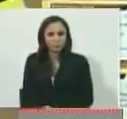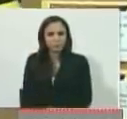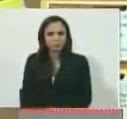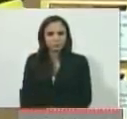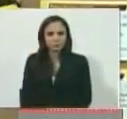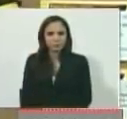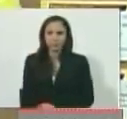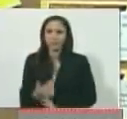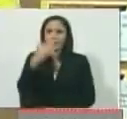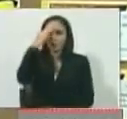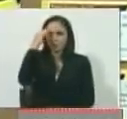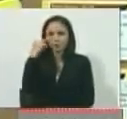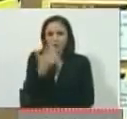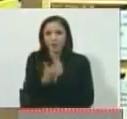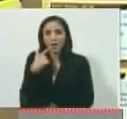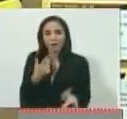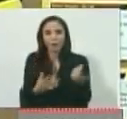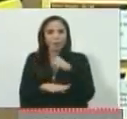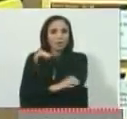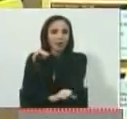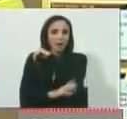Ya uno sabe que ahí lo que viene es un negocio.